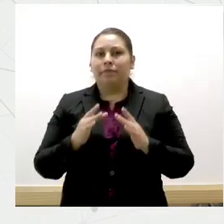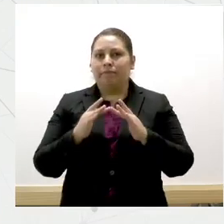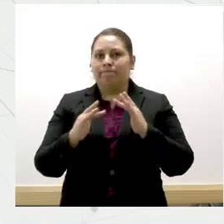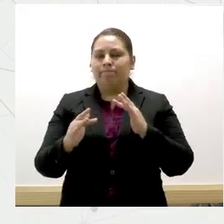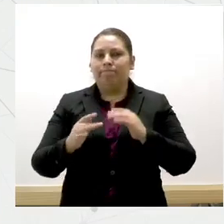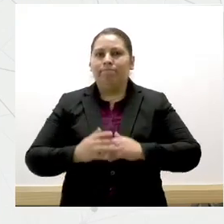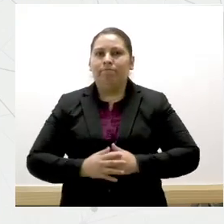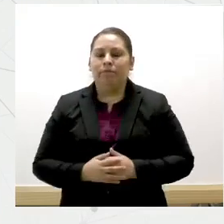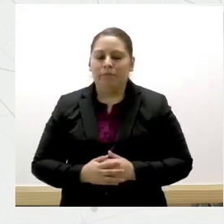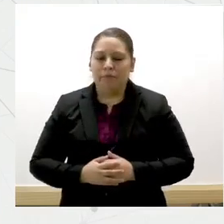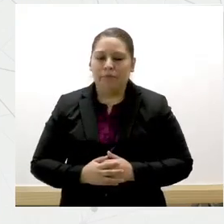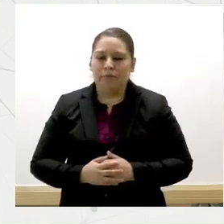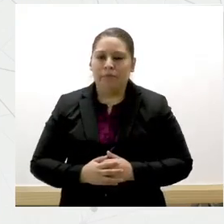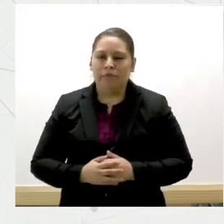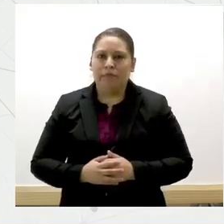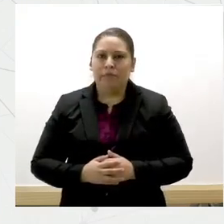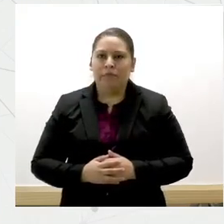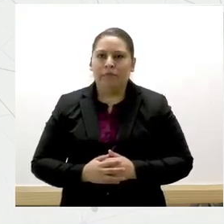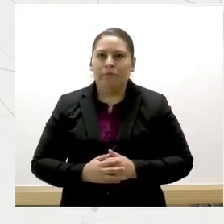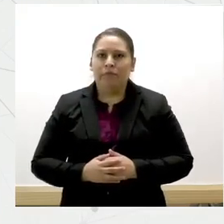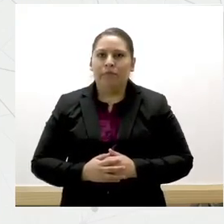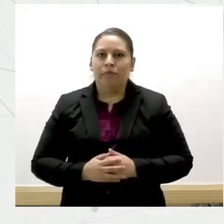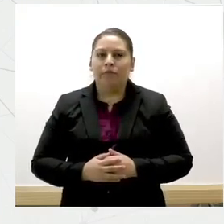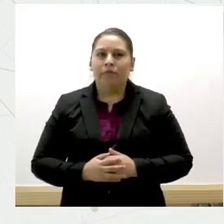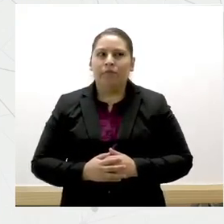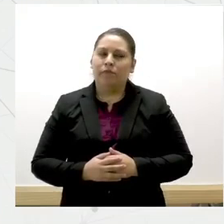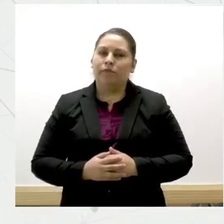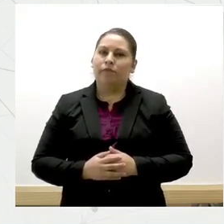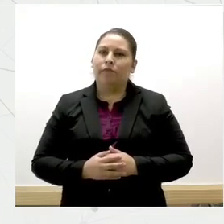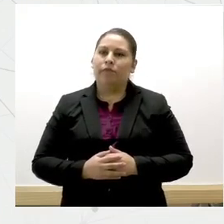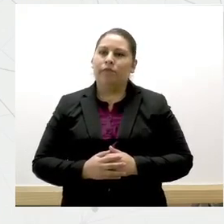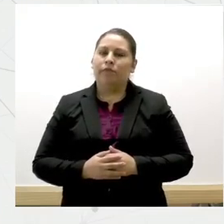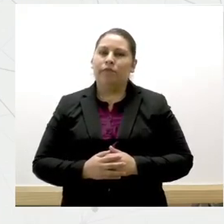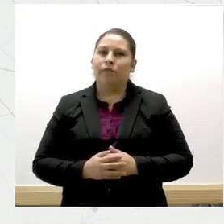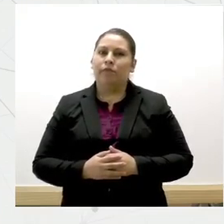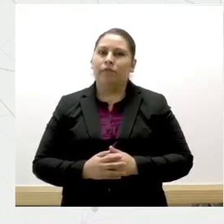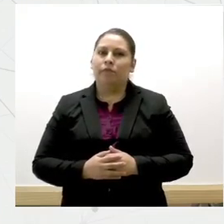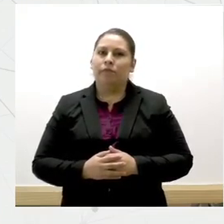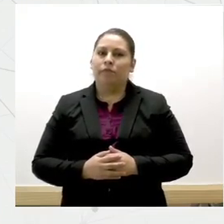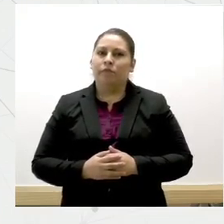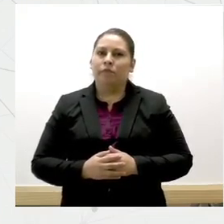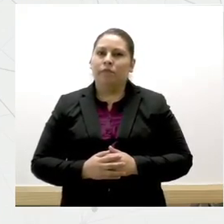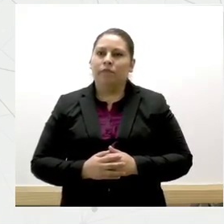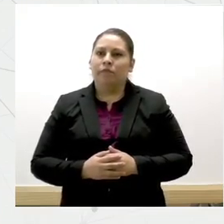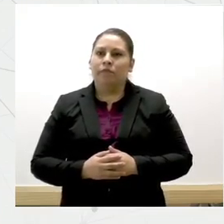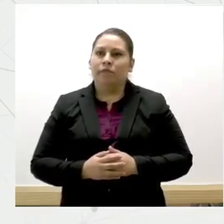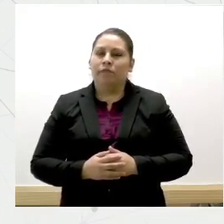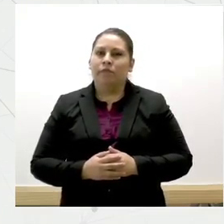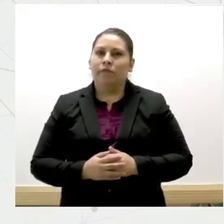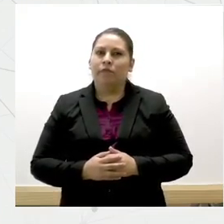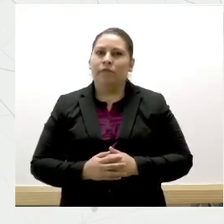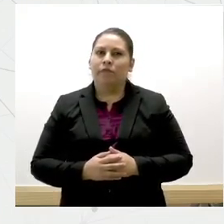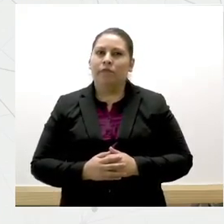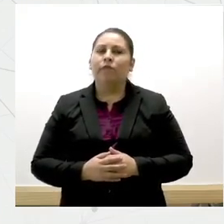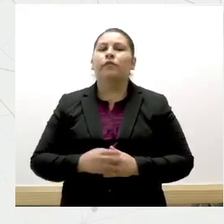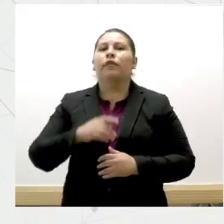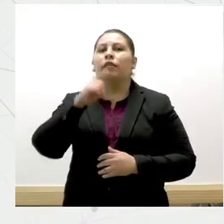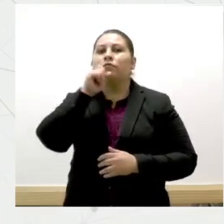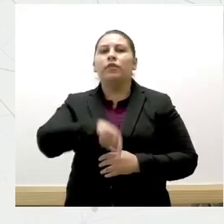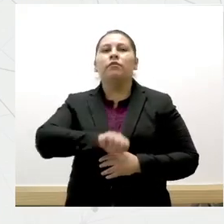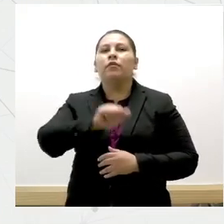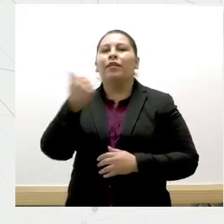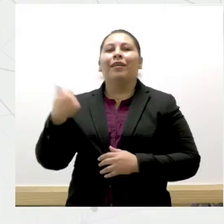valoraban el hecho de que el destinatario, el usuario, no fuera capaz de distinguir si se estaba relacionando con una máquina o con un ser